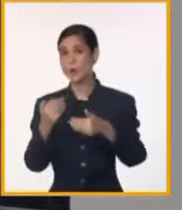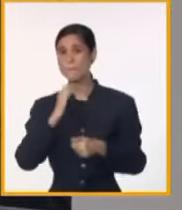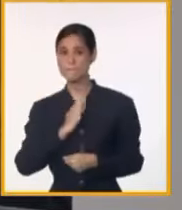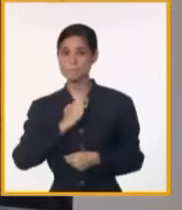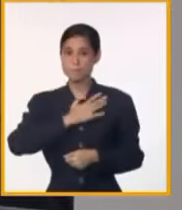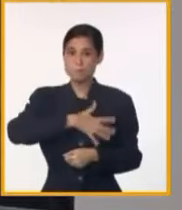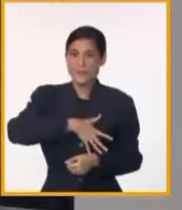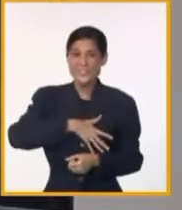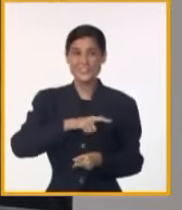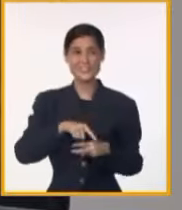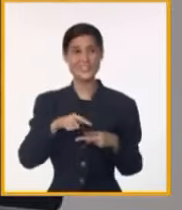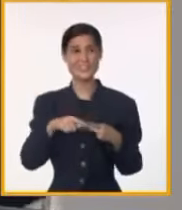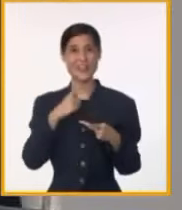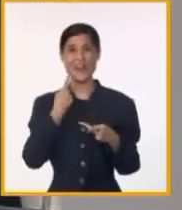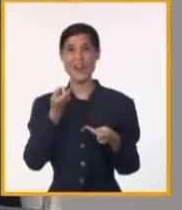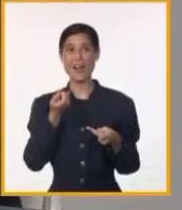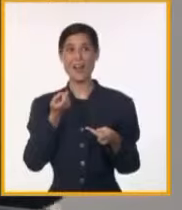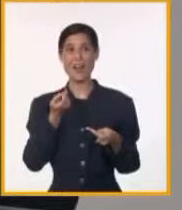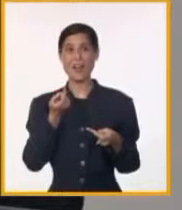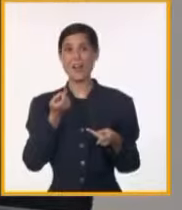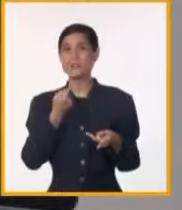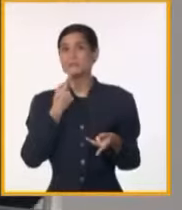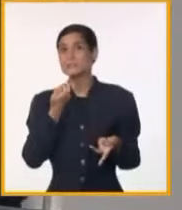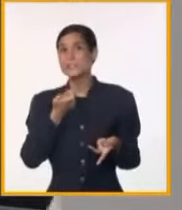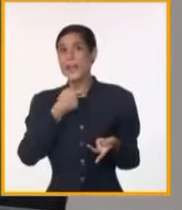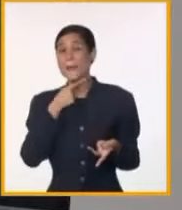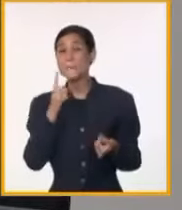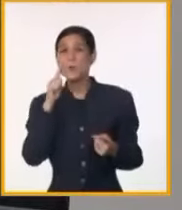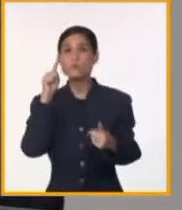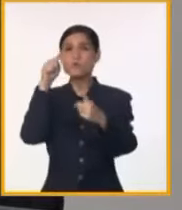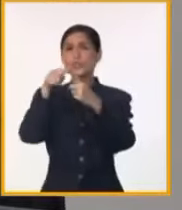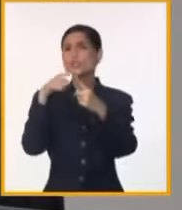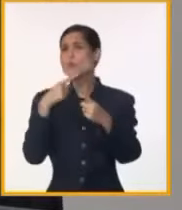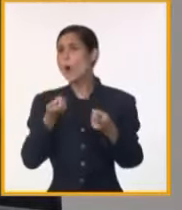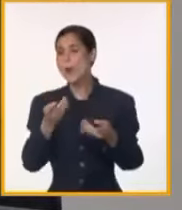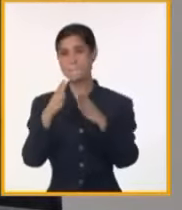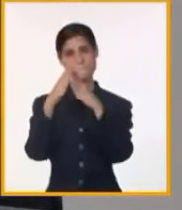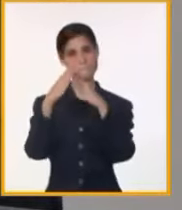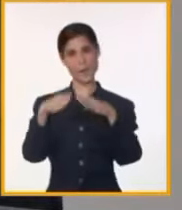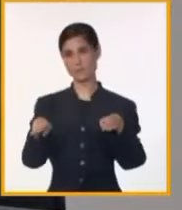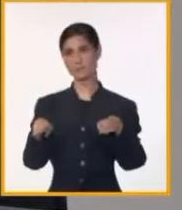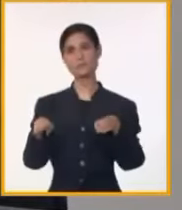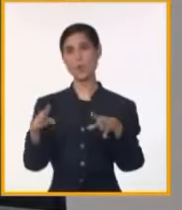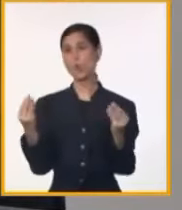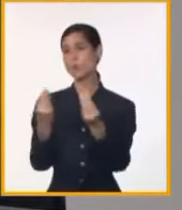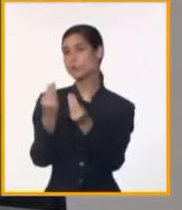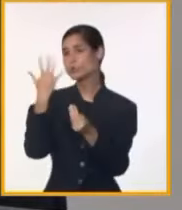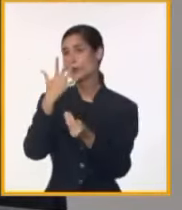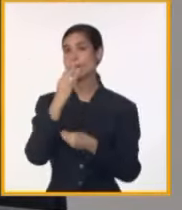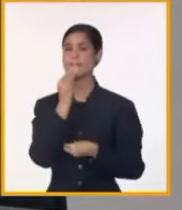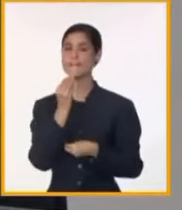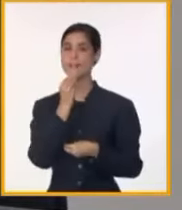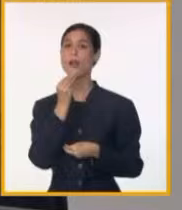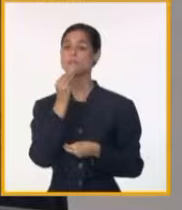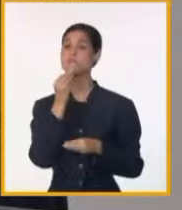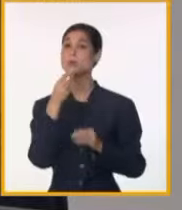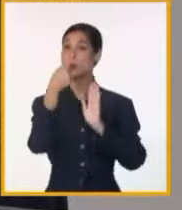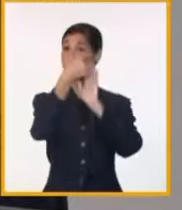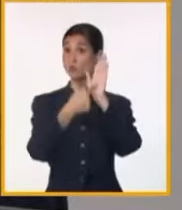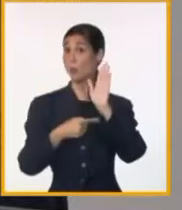ni en la solución de los dos estados es la paz la paz con Israel la paz con Israel lo que interesa Y hoy mismo el